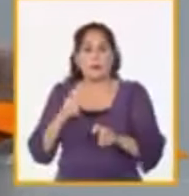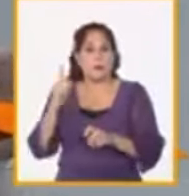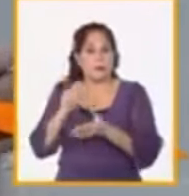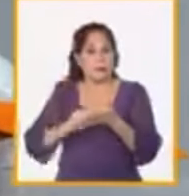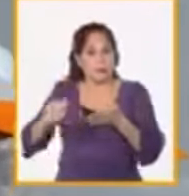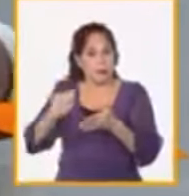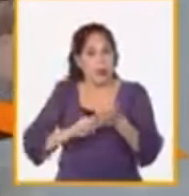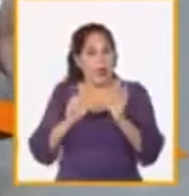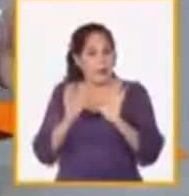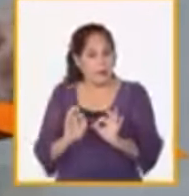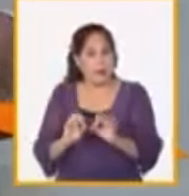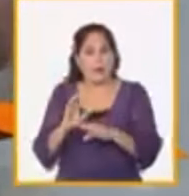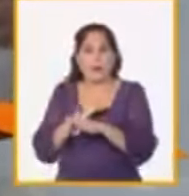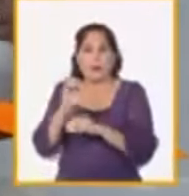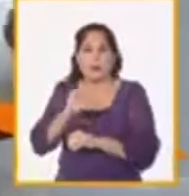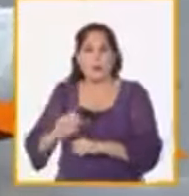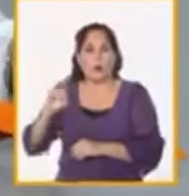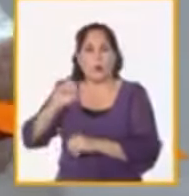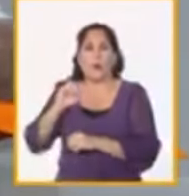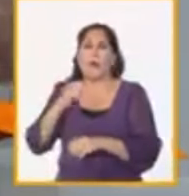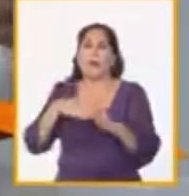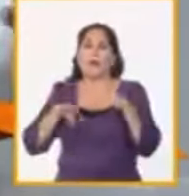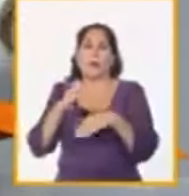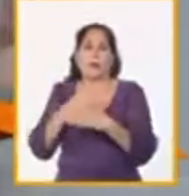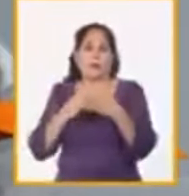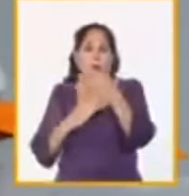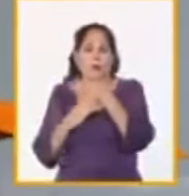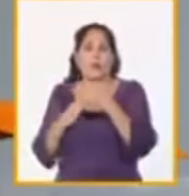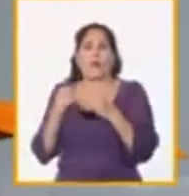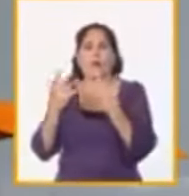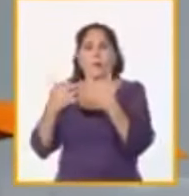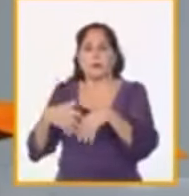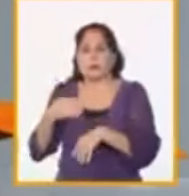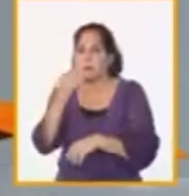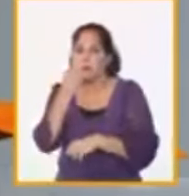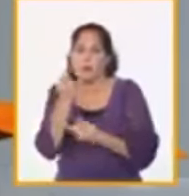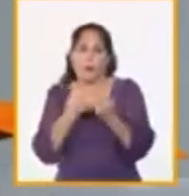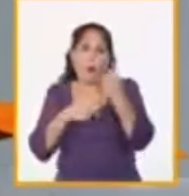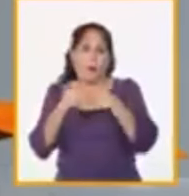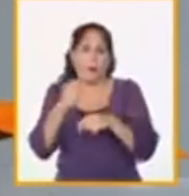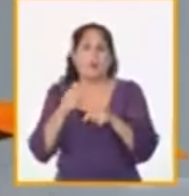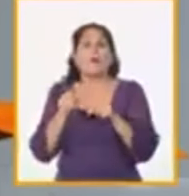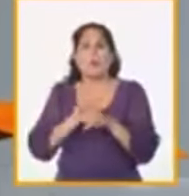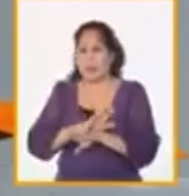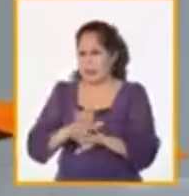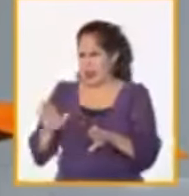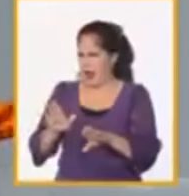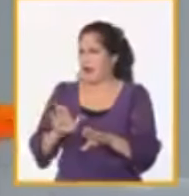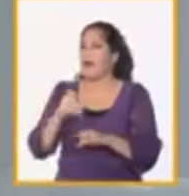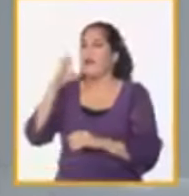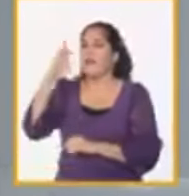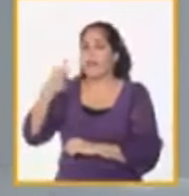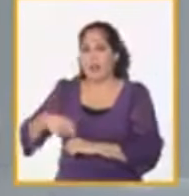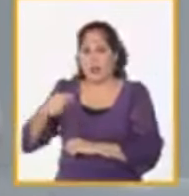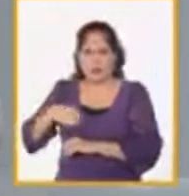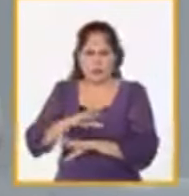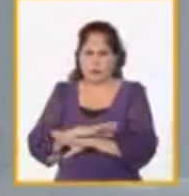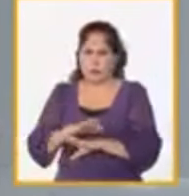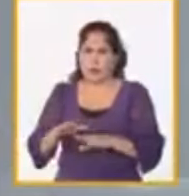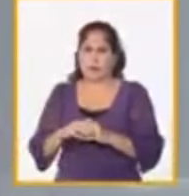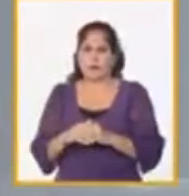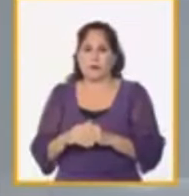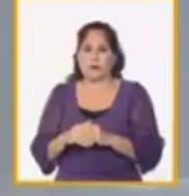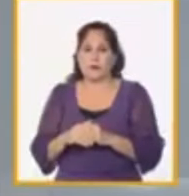y que hay varios organismos como el MICOM, la industria alimenticia, el Ministerio de Comercio, que han pasado por la más alta fiscalización. Nosotros, después